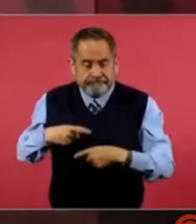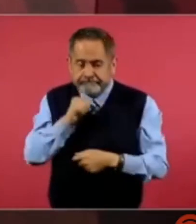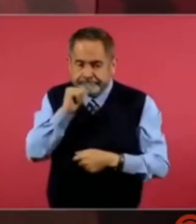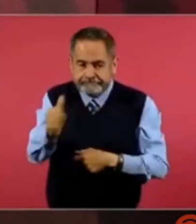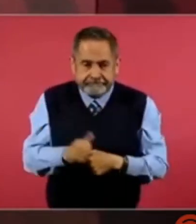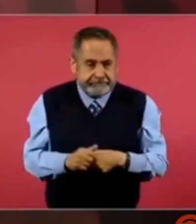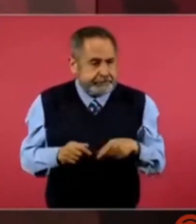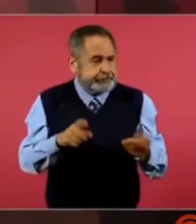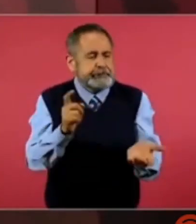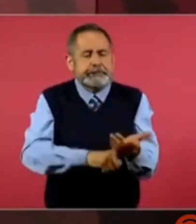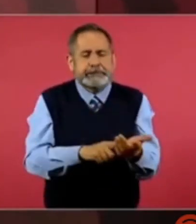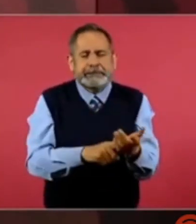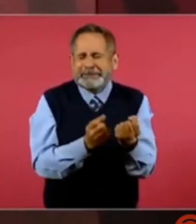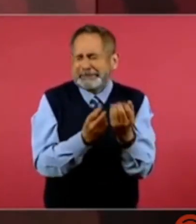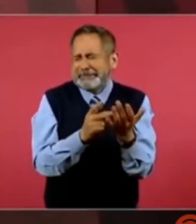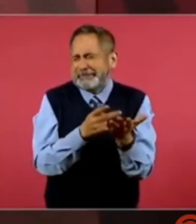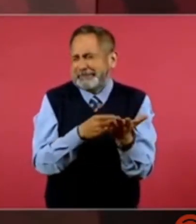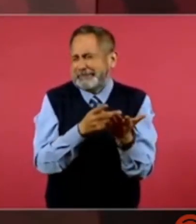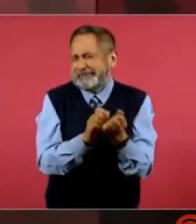muchísimas veces.